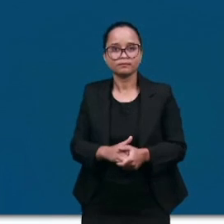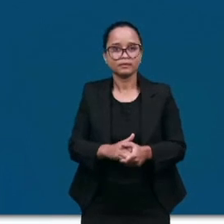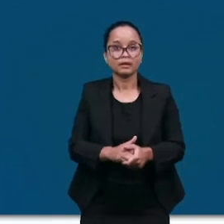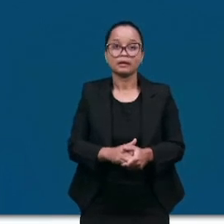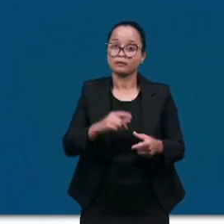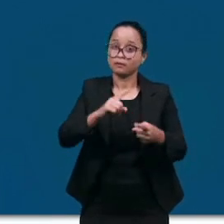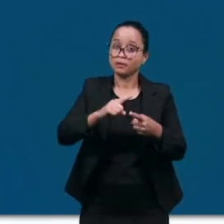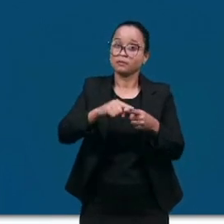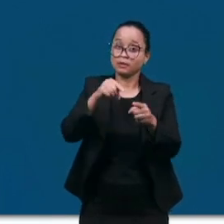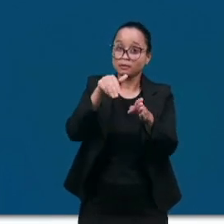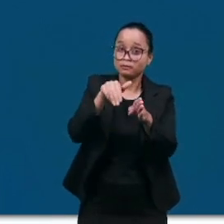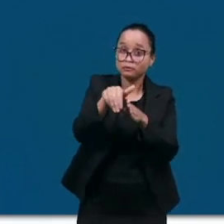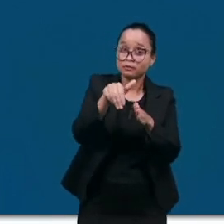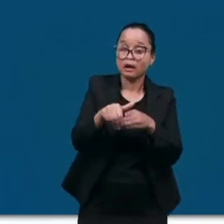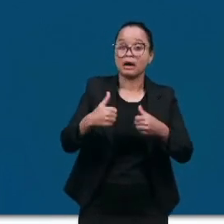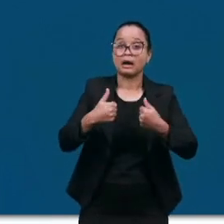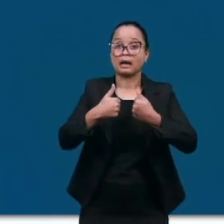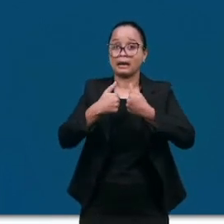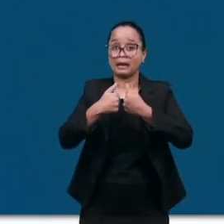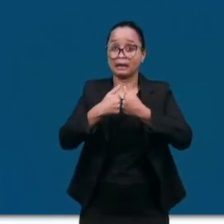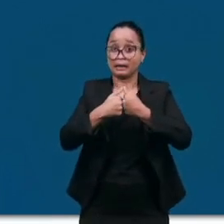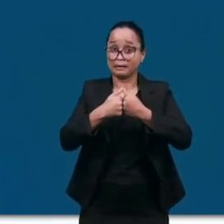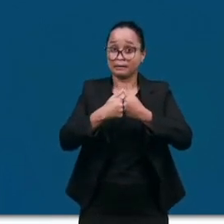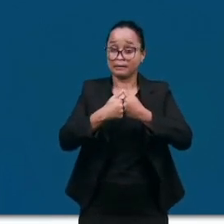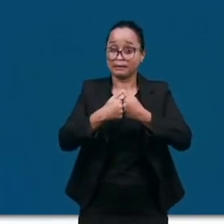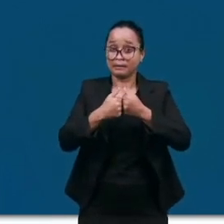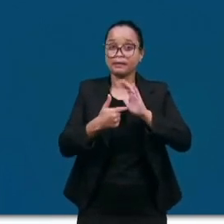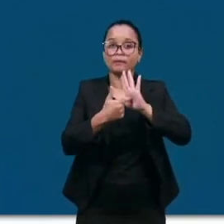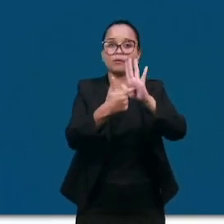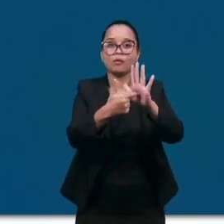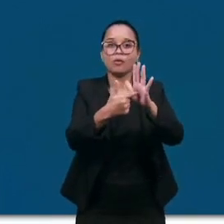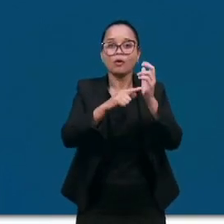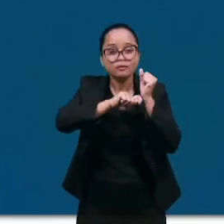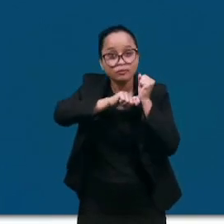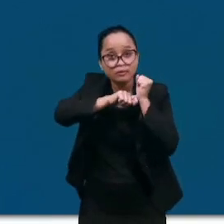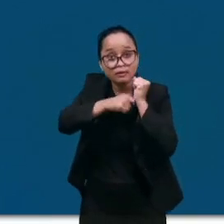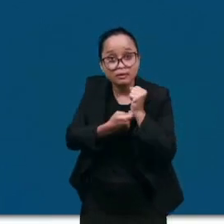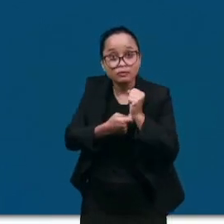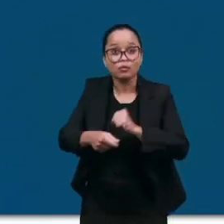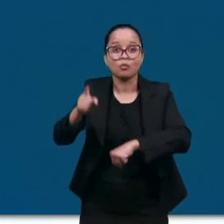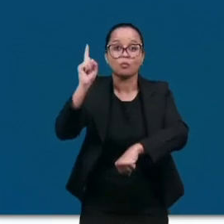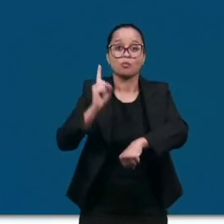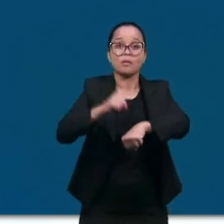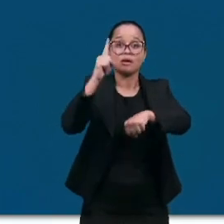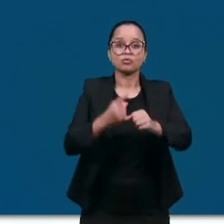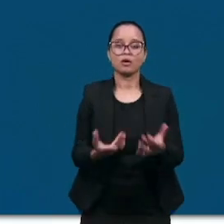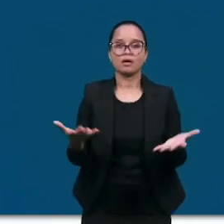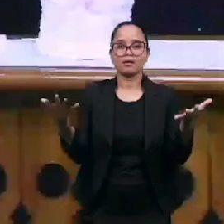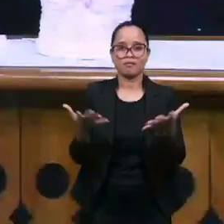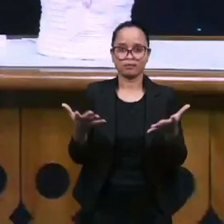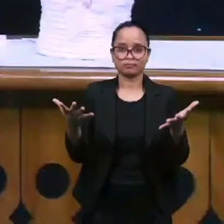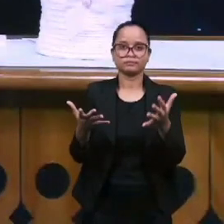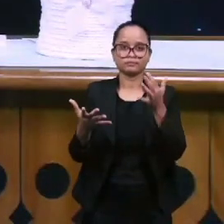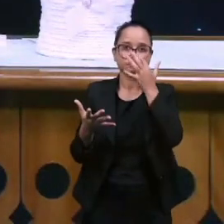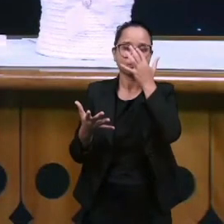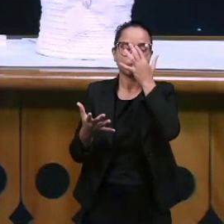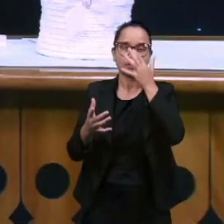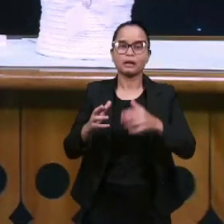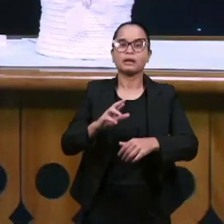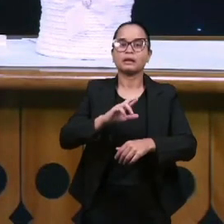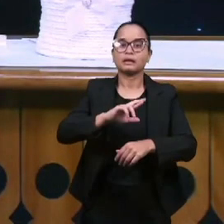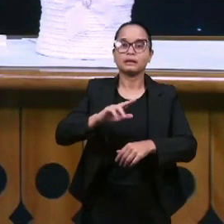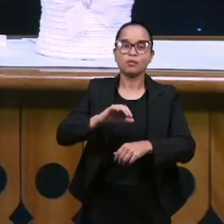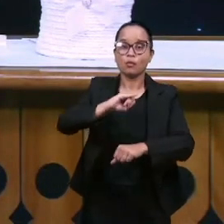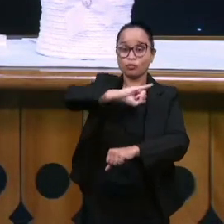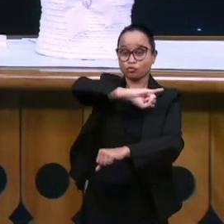Saldréis a vuestro lugar y marcharéis en pos de ella. El arca nos habla al respecto de estos misterios. En este momento no se pasa, no se